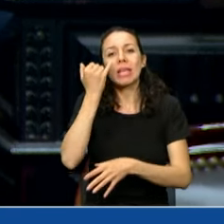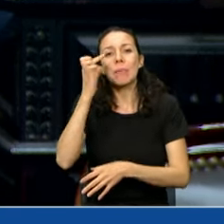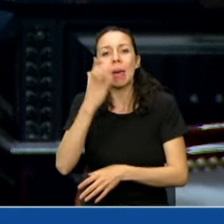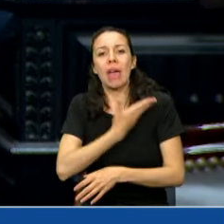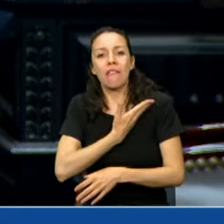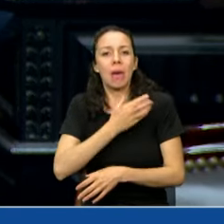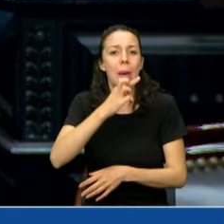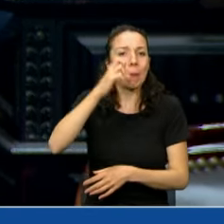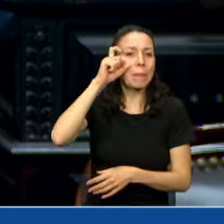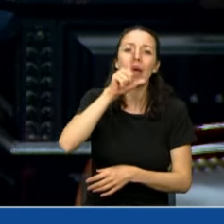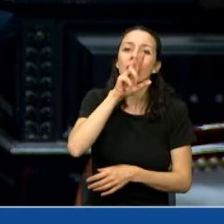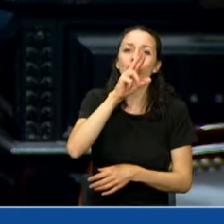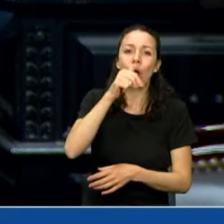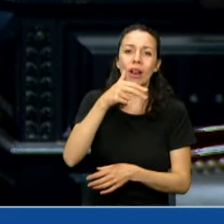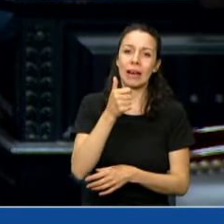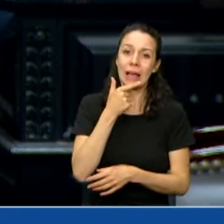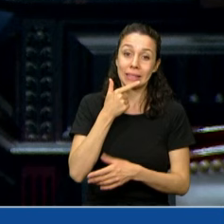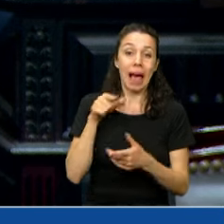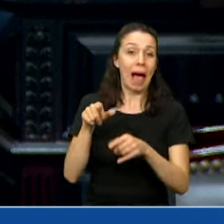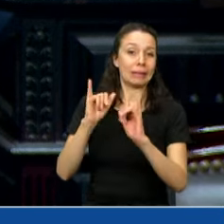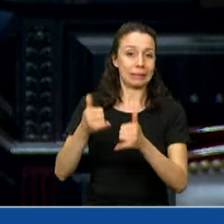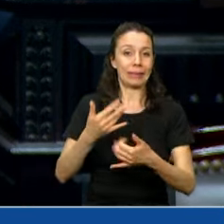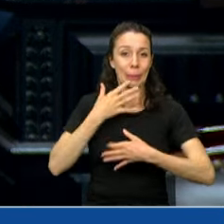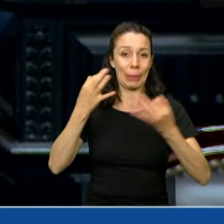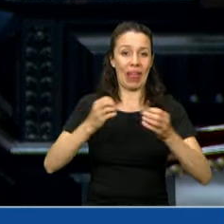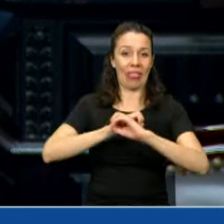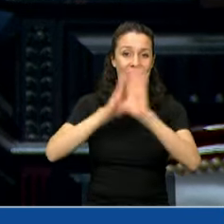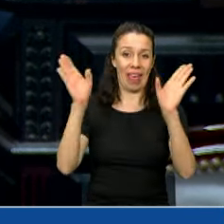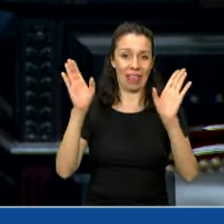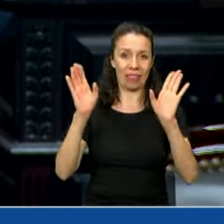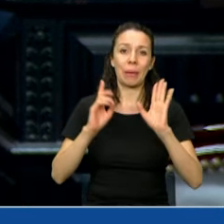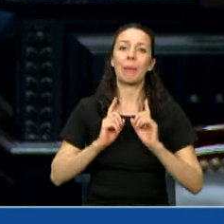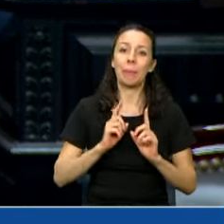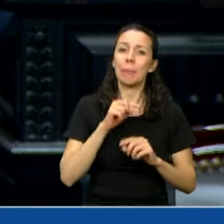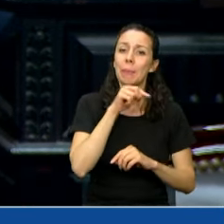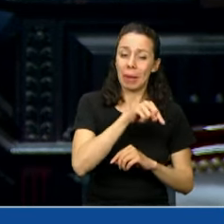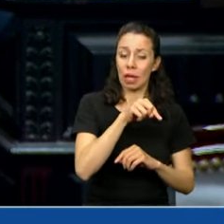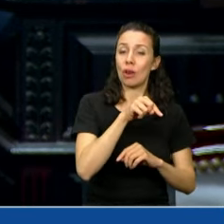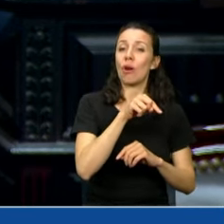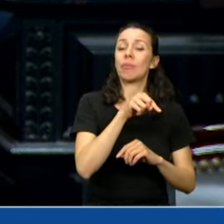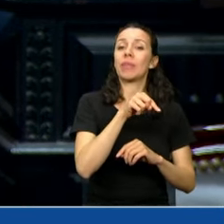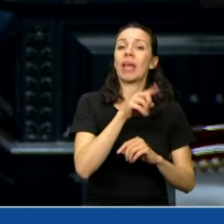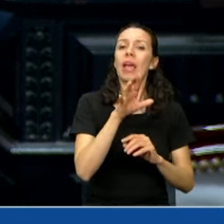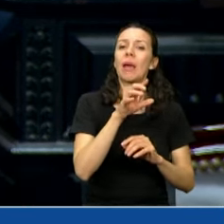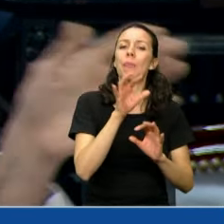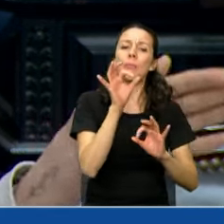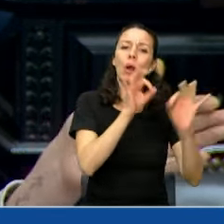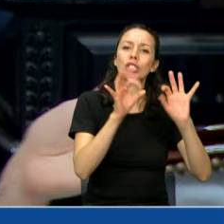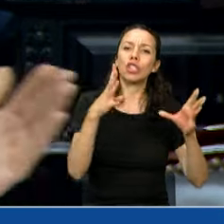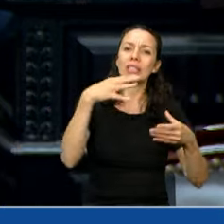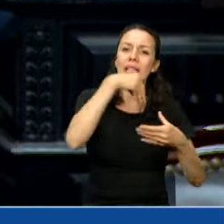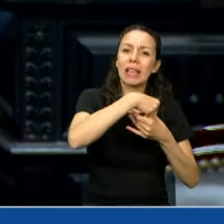sincera pero miren si no es a medida el proyecto el artículo que establece qué proyectos entran en en este régimen lo